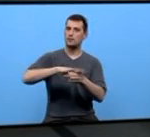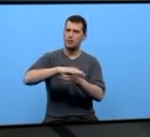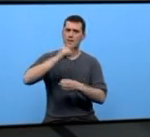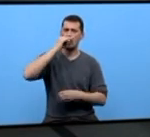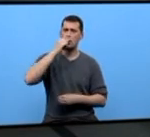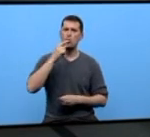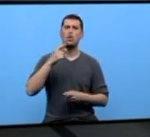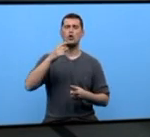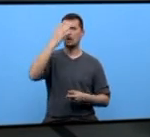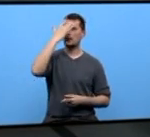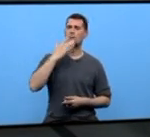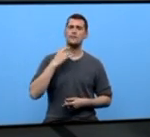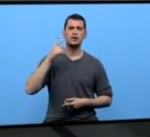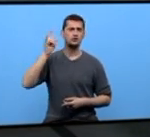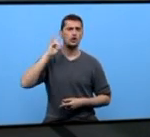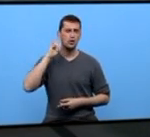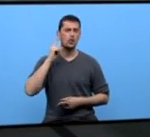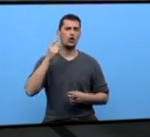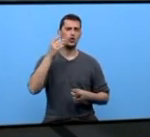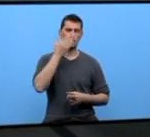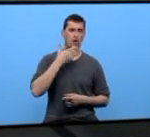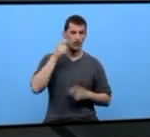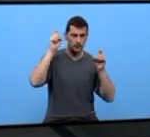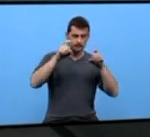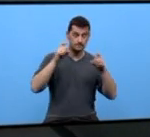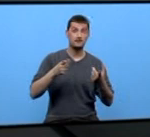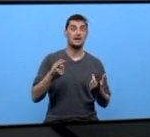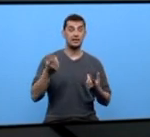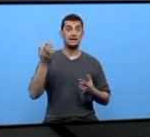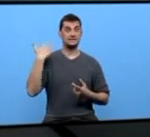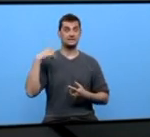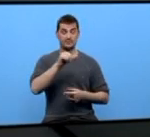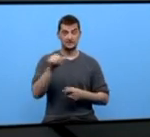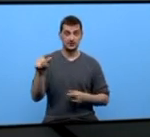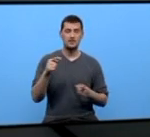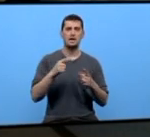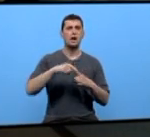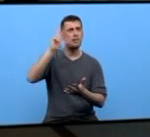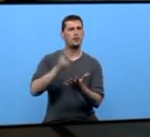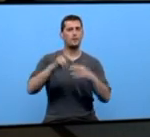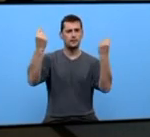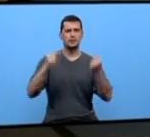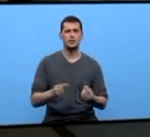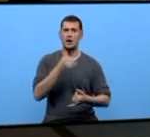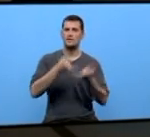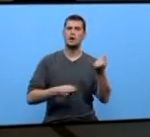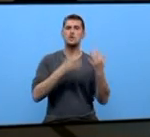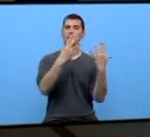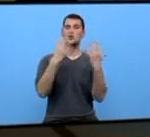imparte ensinanzas en imaxe son. Esta semana, o padroado da TIC aprobou as contas do pasado ano cun grado de execución